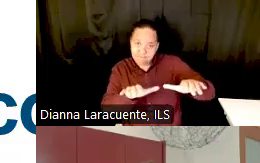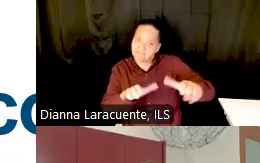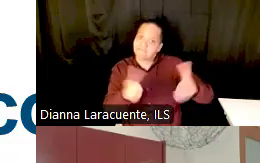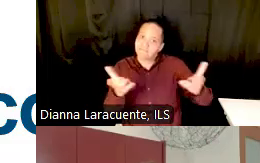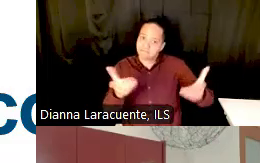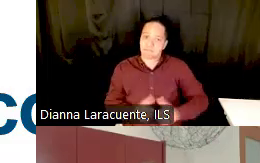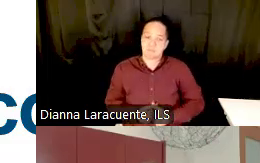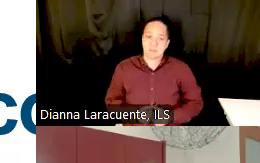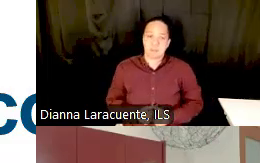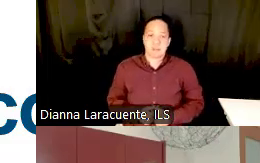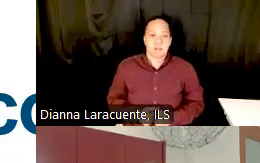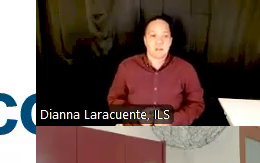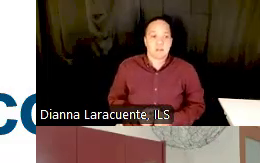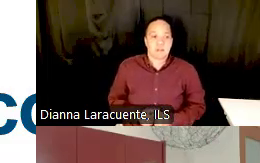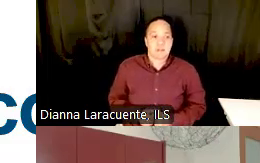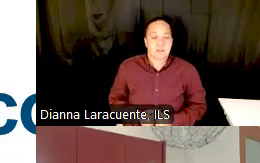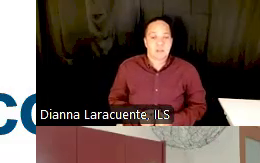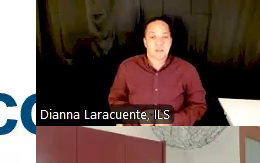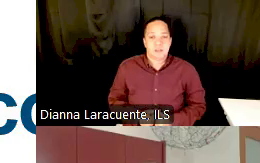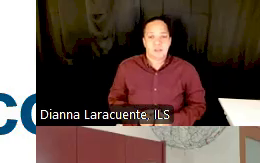Es importante también que